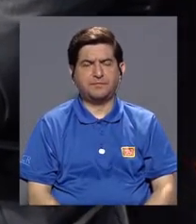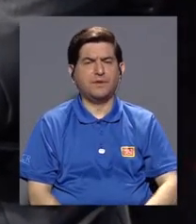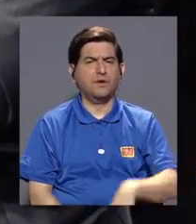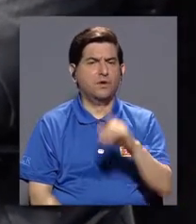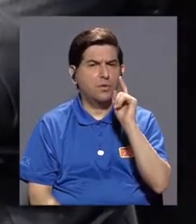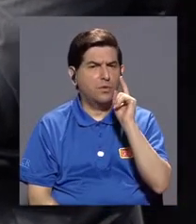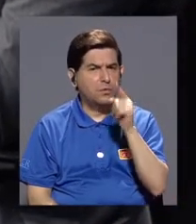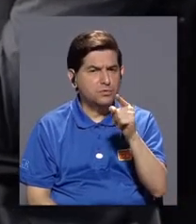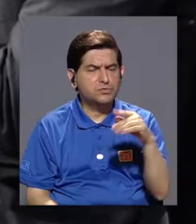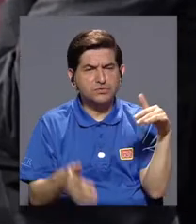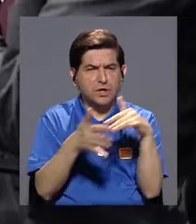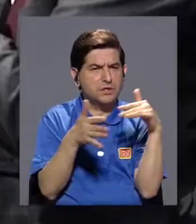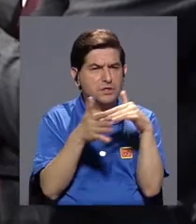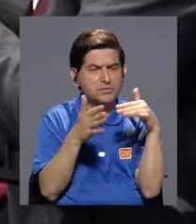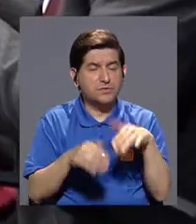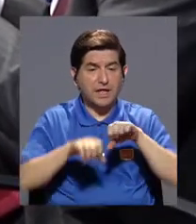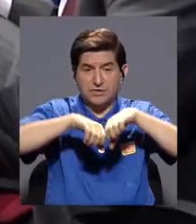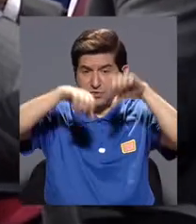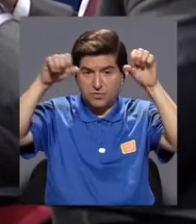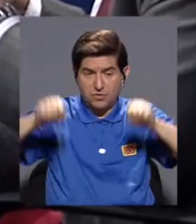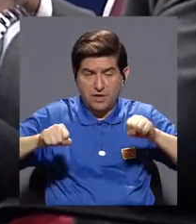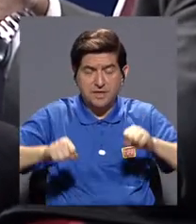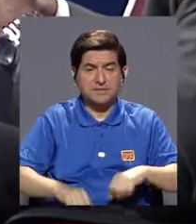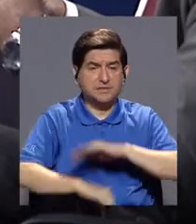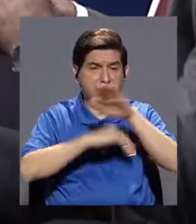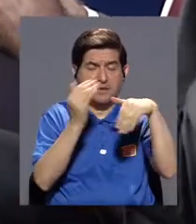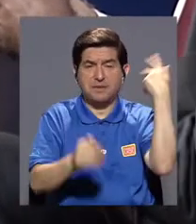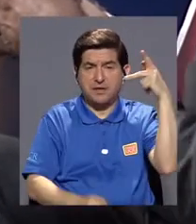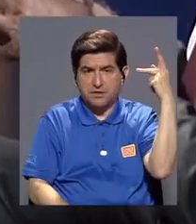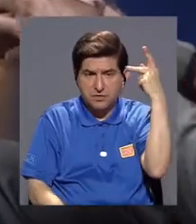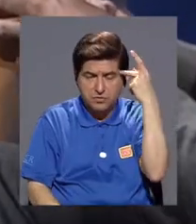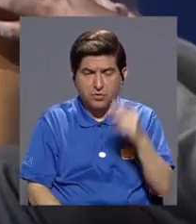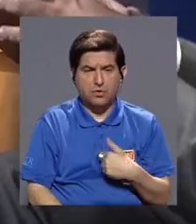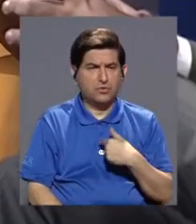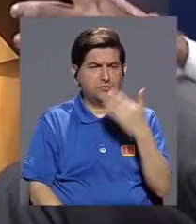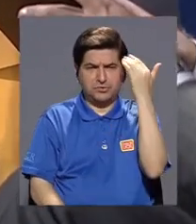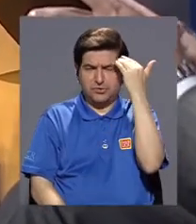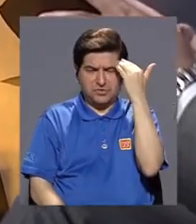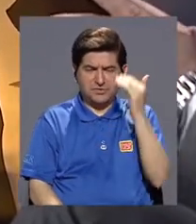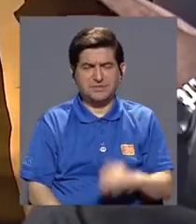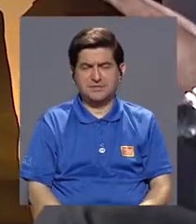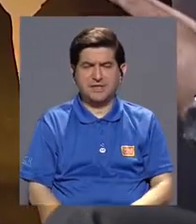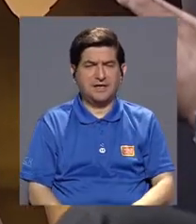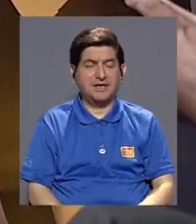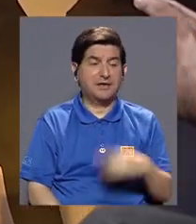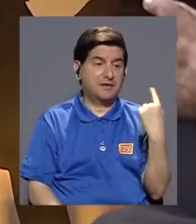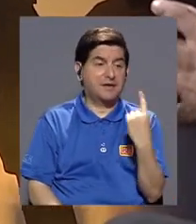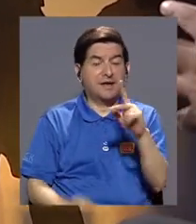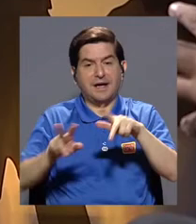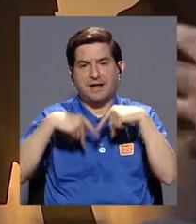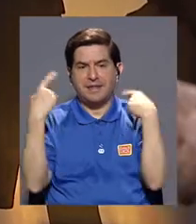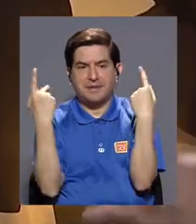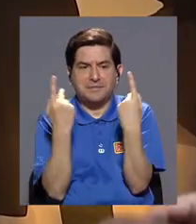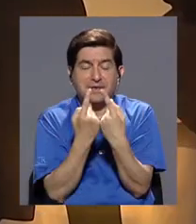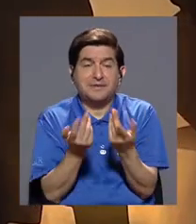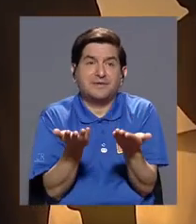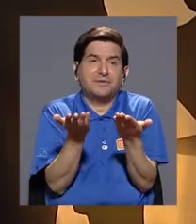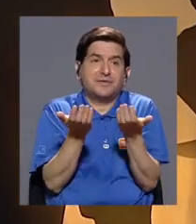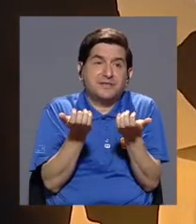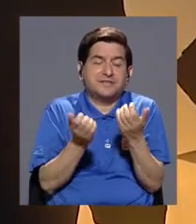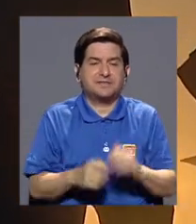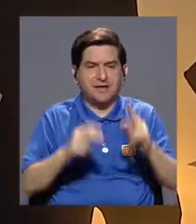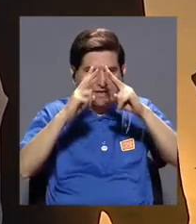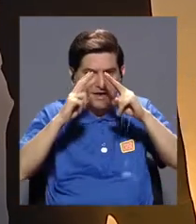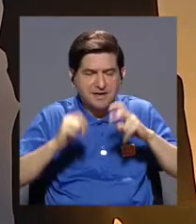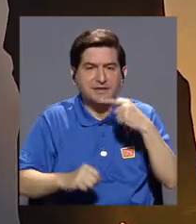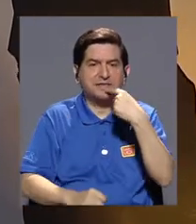usted que ha estudiado tanto ese ecosistema de toda la política, yo sé que es ingrato porque me gustaría empezar partido por partido y decirle, ¿usted